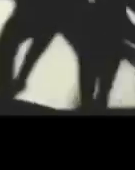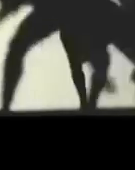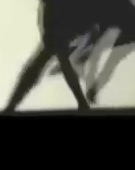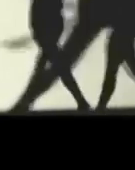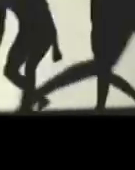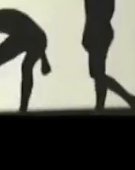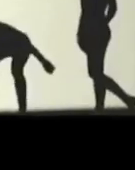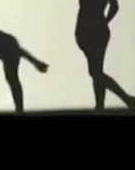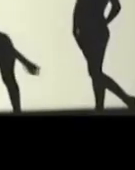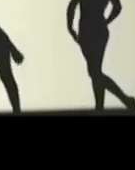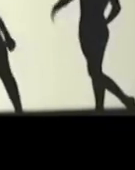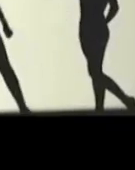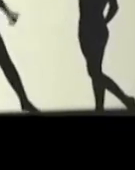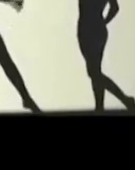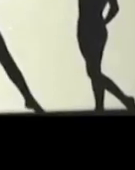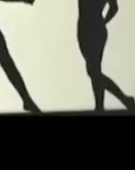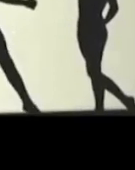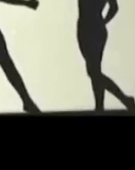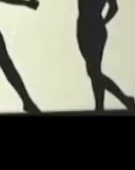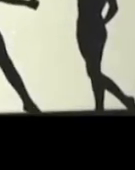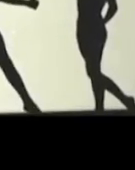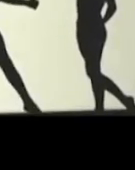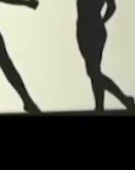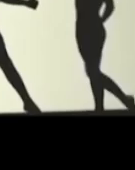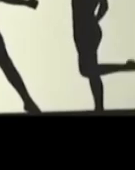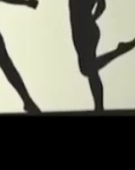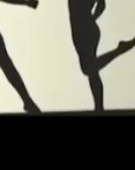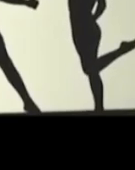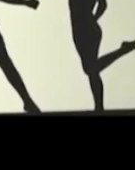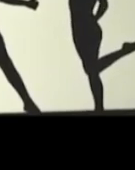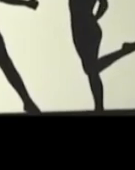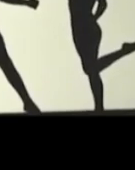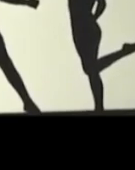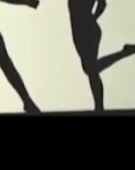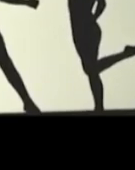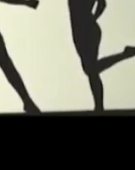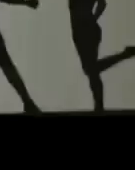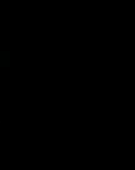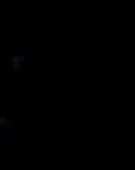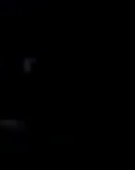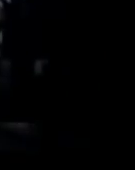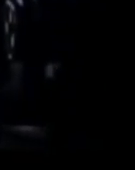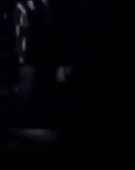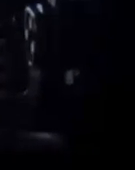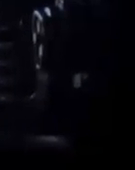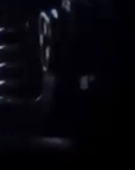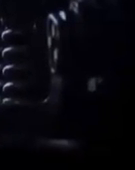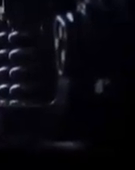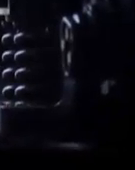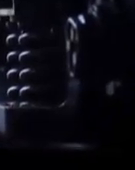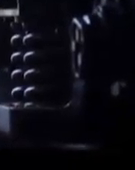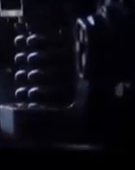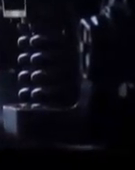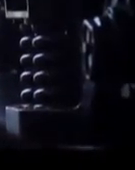al Ecuador en potencia turística, porque su belleza está en la gente.